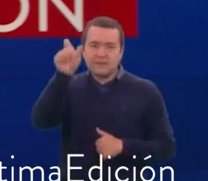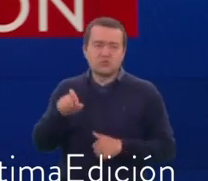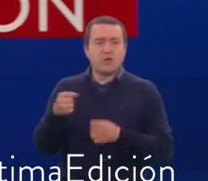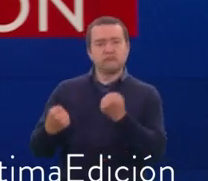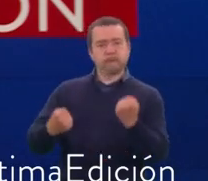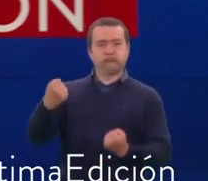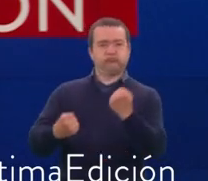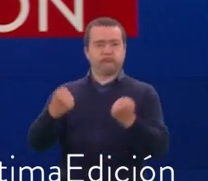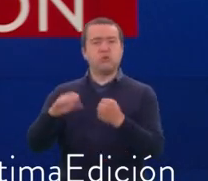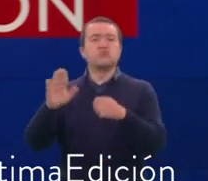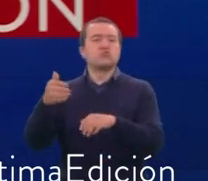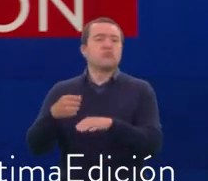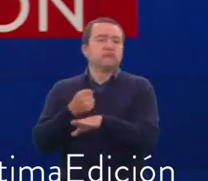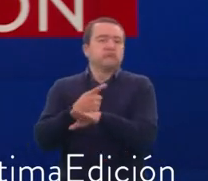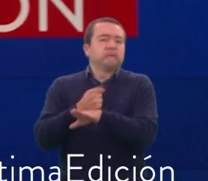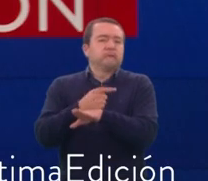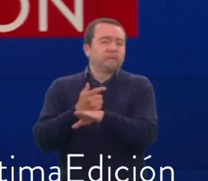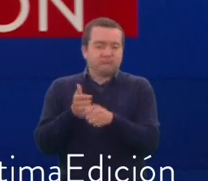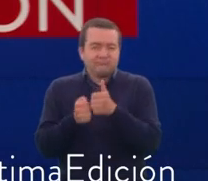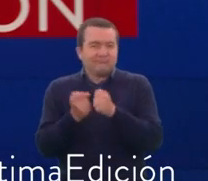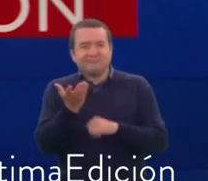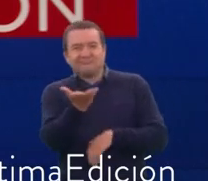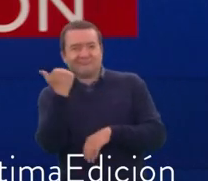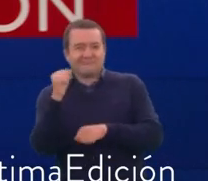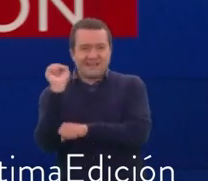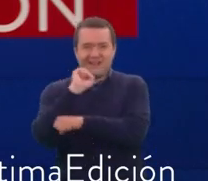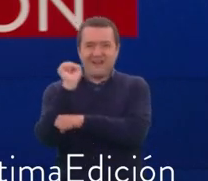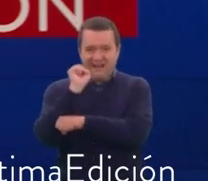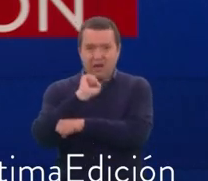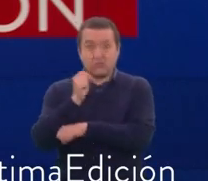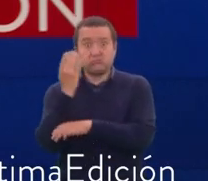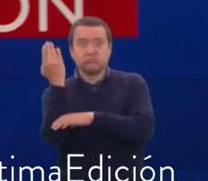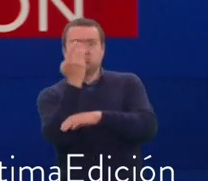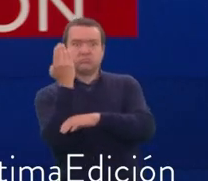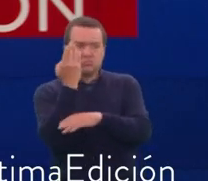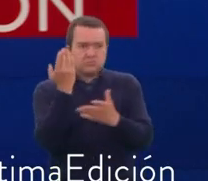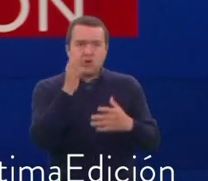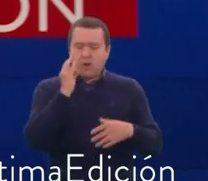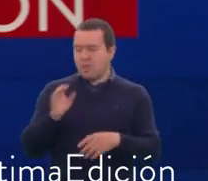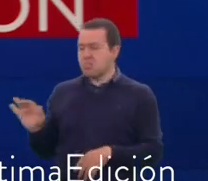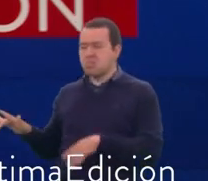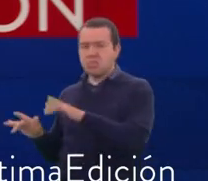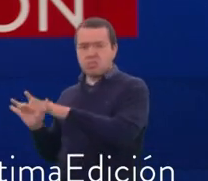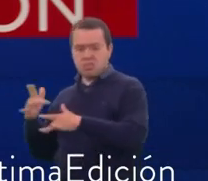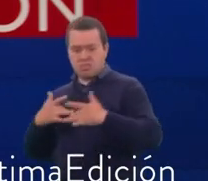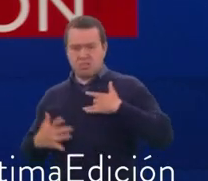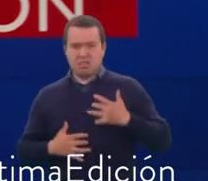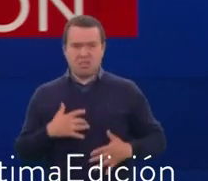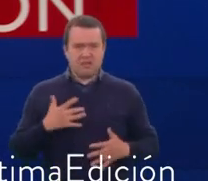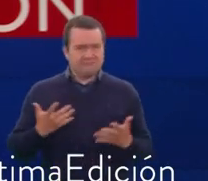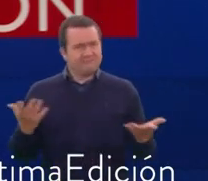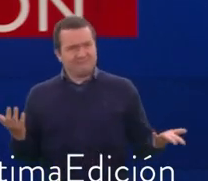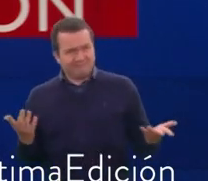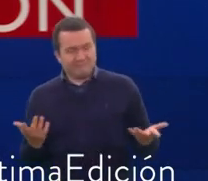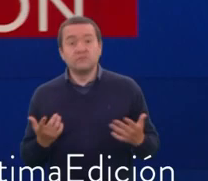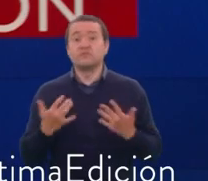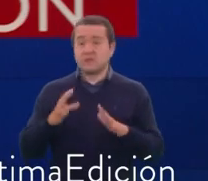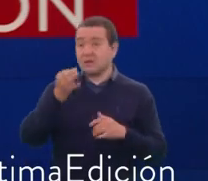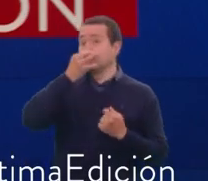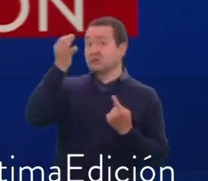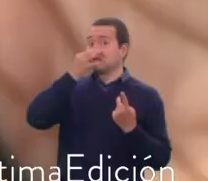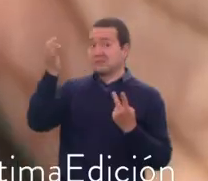grabó mientras, según ella, la tocaba sin su consentimiento. Otros tres casos similares fueron denunciados en Santander.